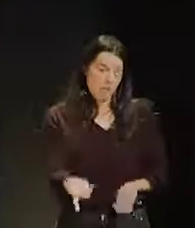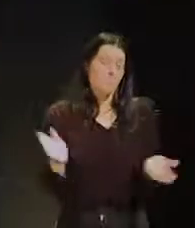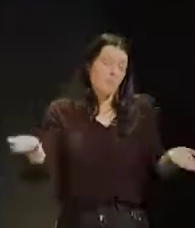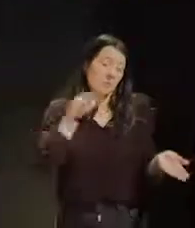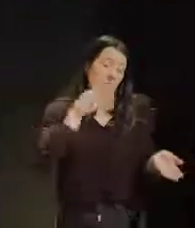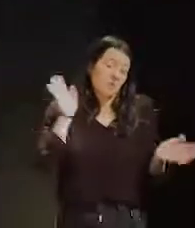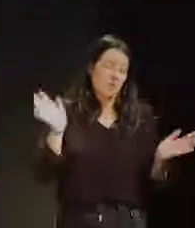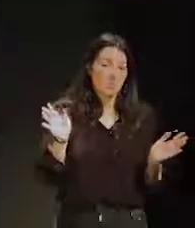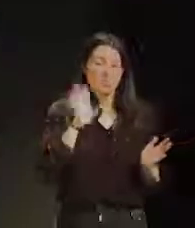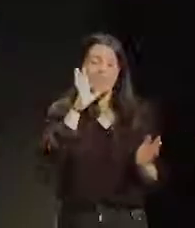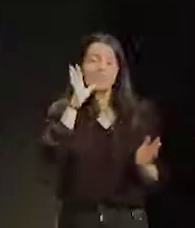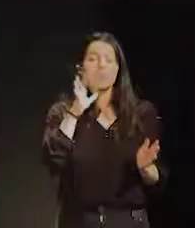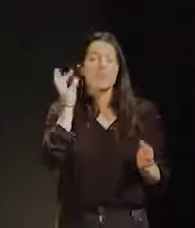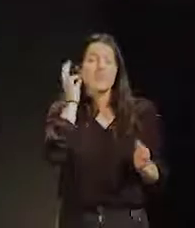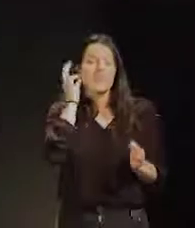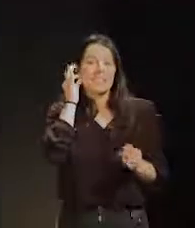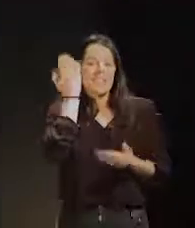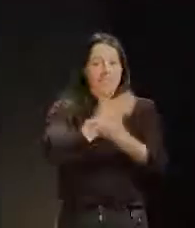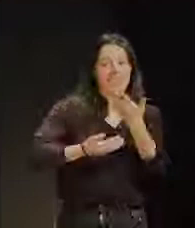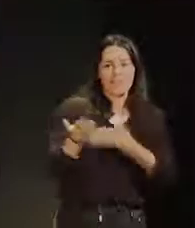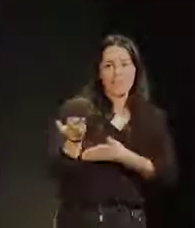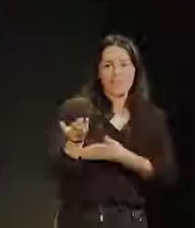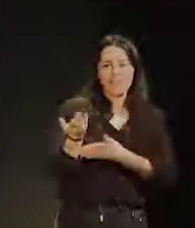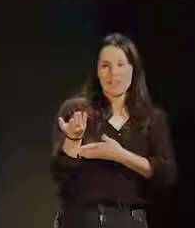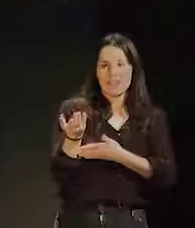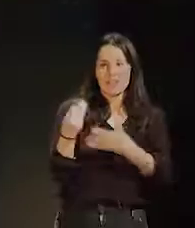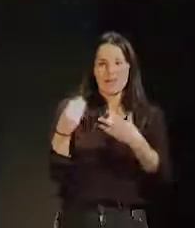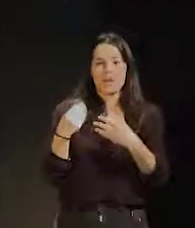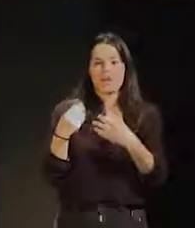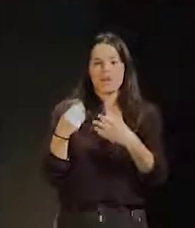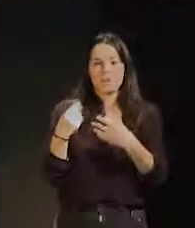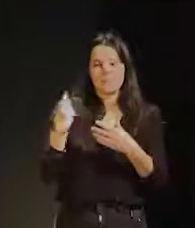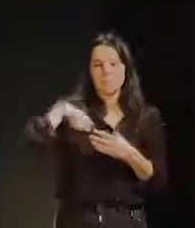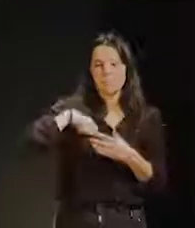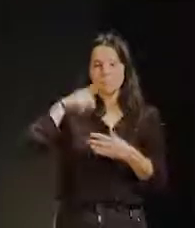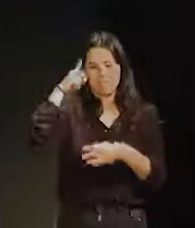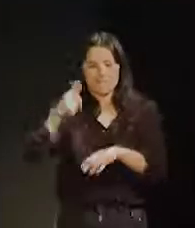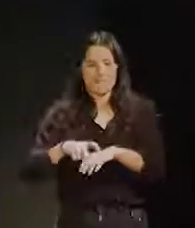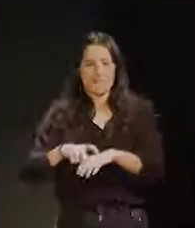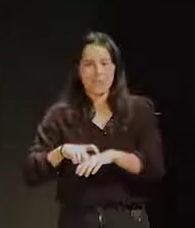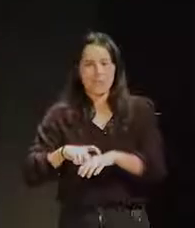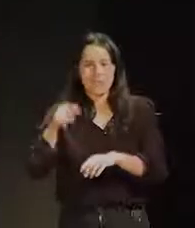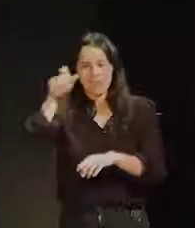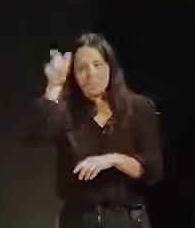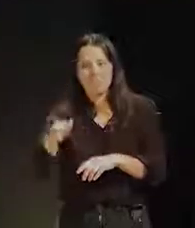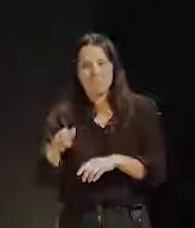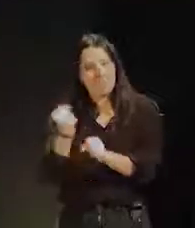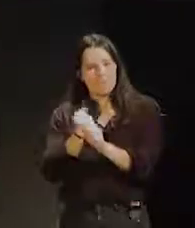estaba bien porque chicas con discapacidad de psicología estaba bien en Italia, por eso, ok.